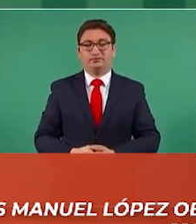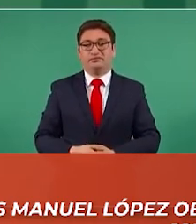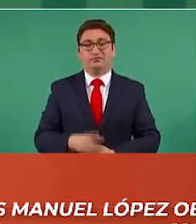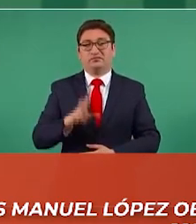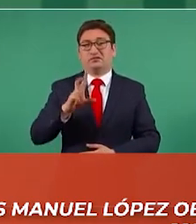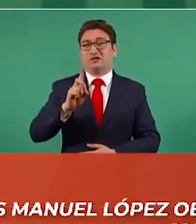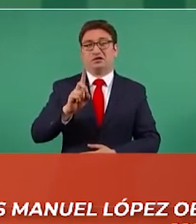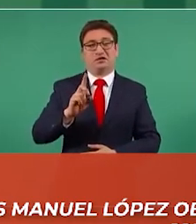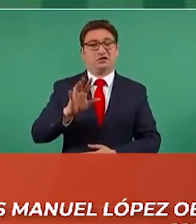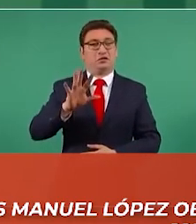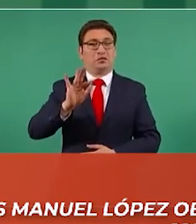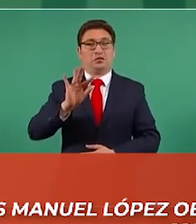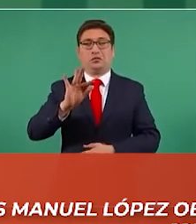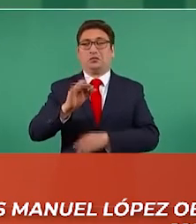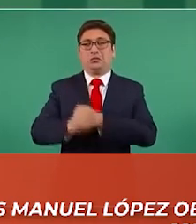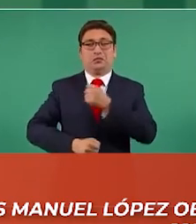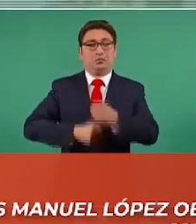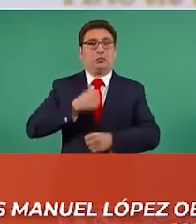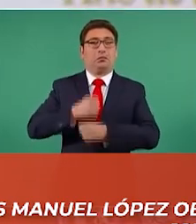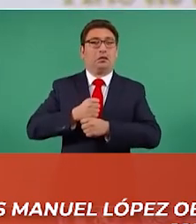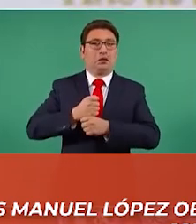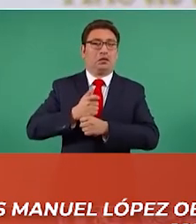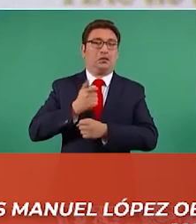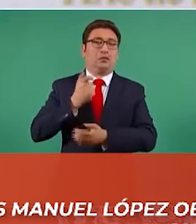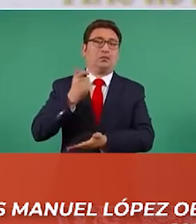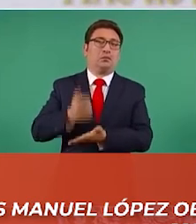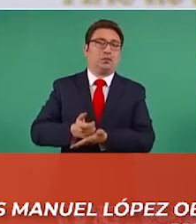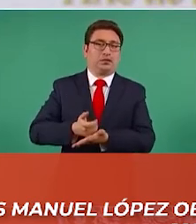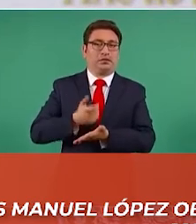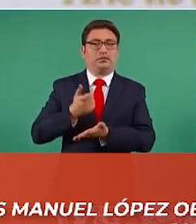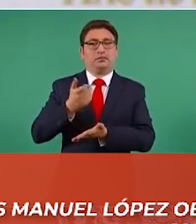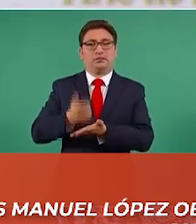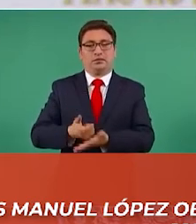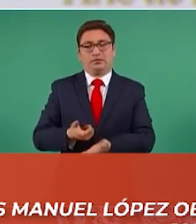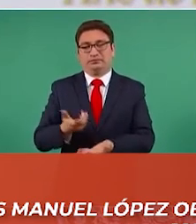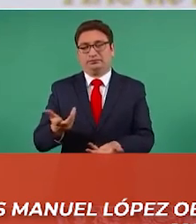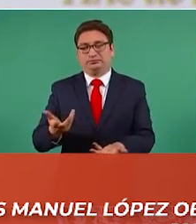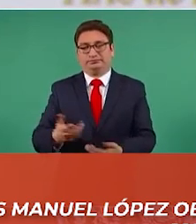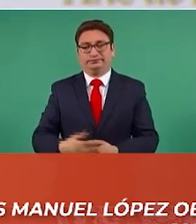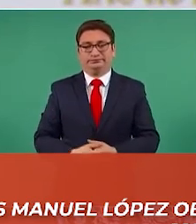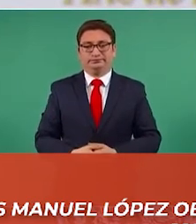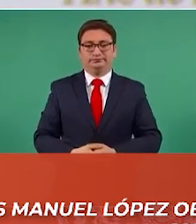30, 40 años pagando esa deuda.